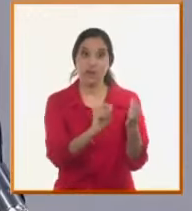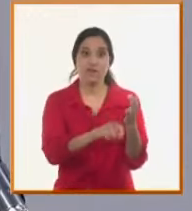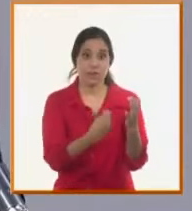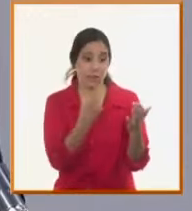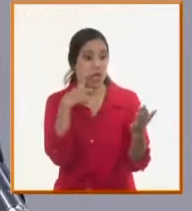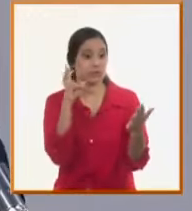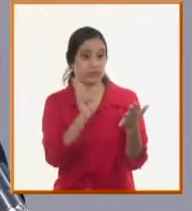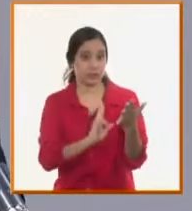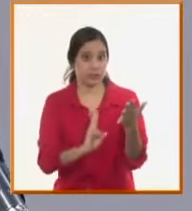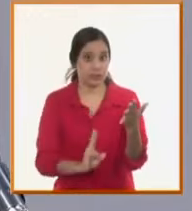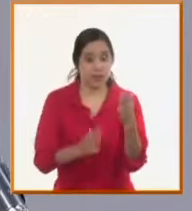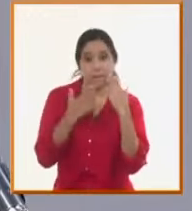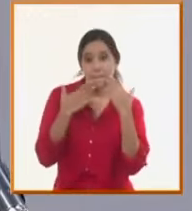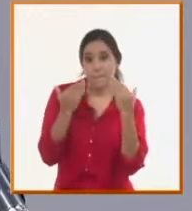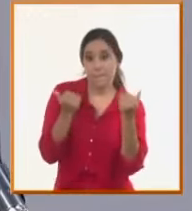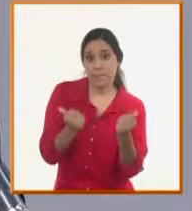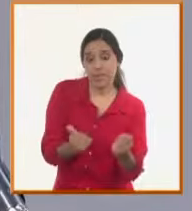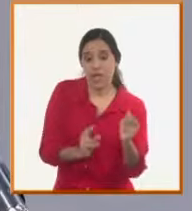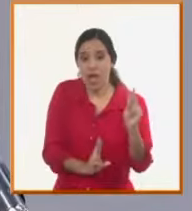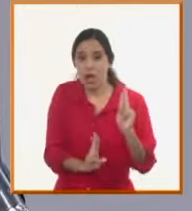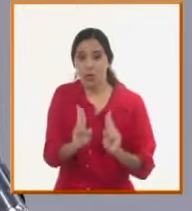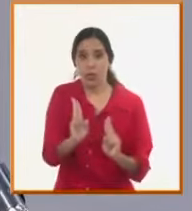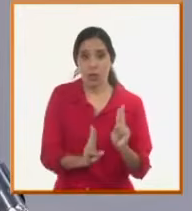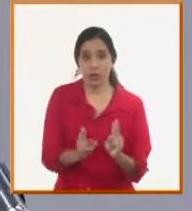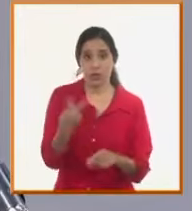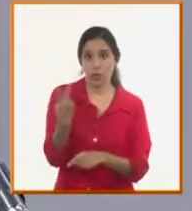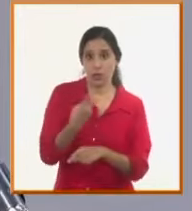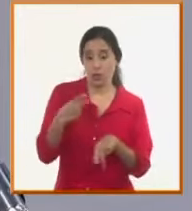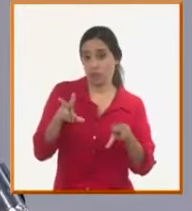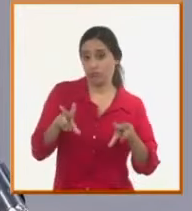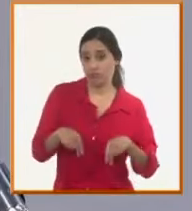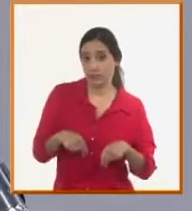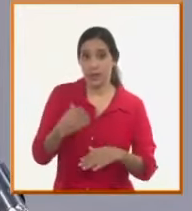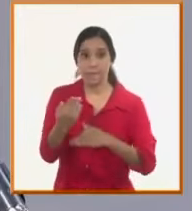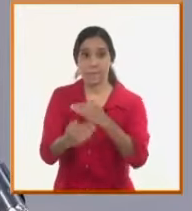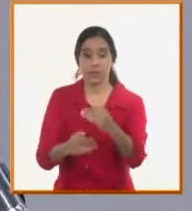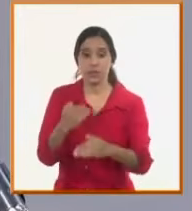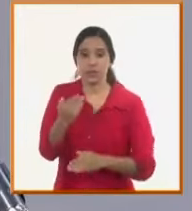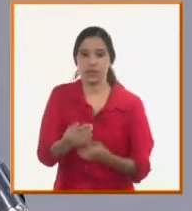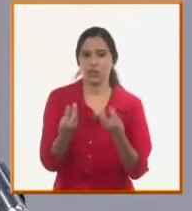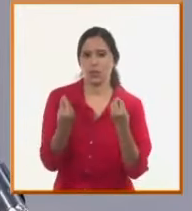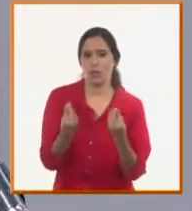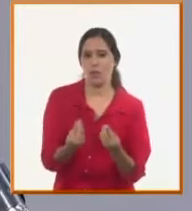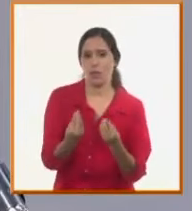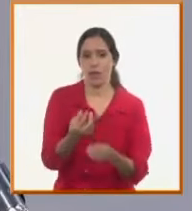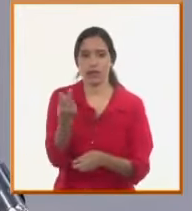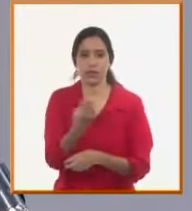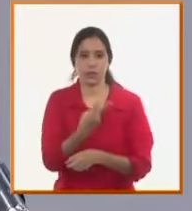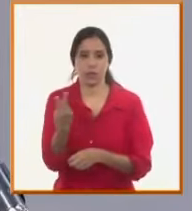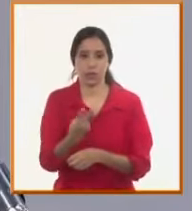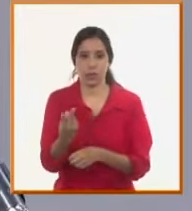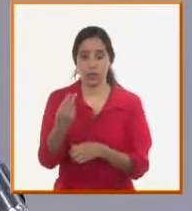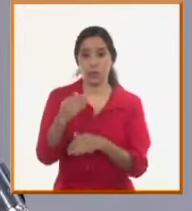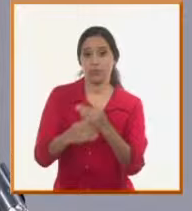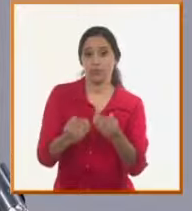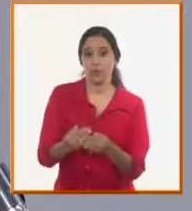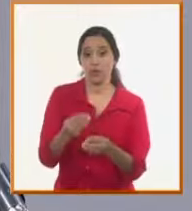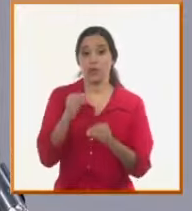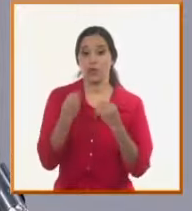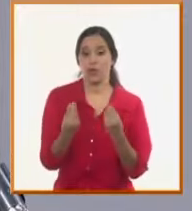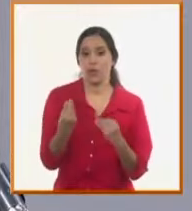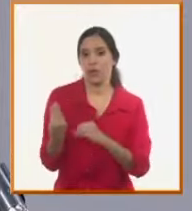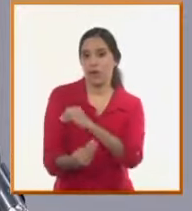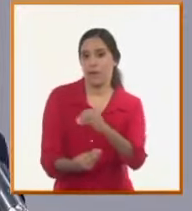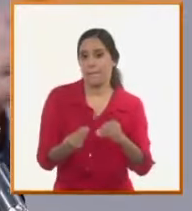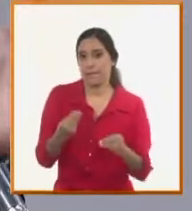póliza establece, en uno de sus clausulados, en los procedimientos, cuál es el proceder en un momento donde, cómo trasladar una póliza a